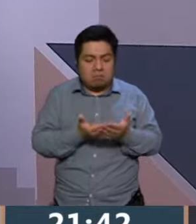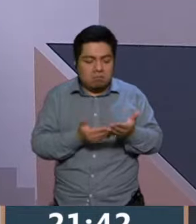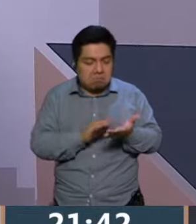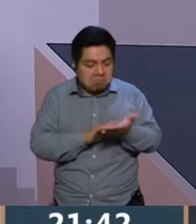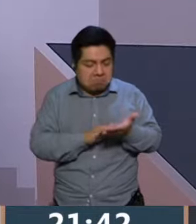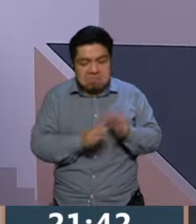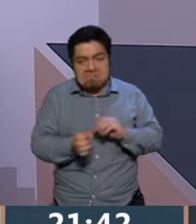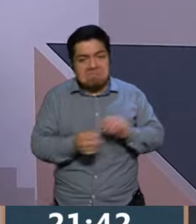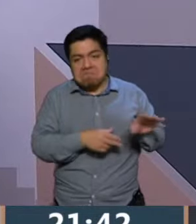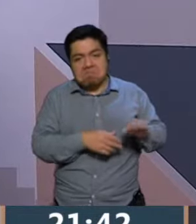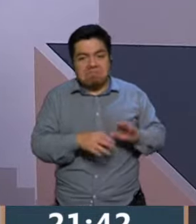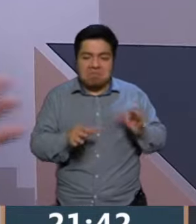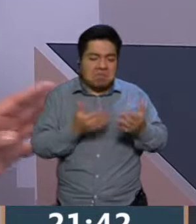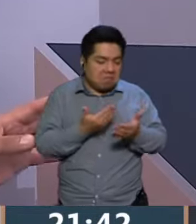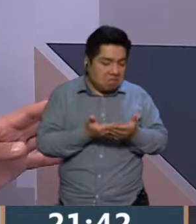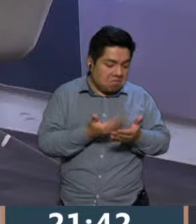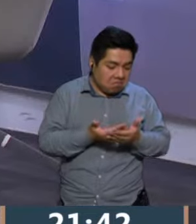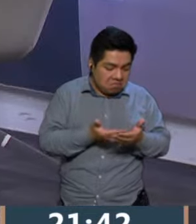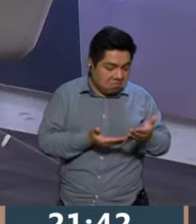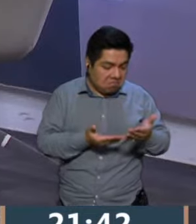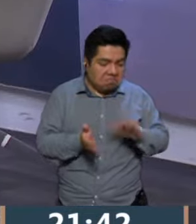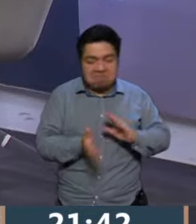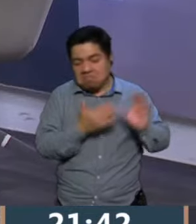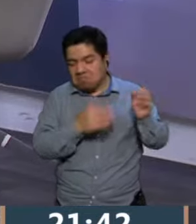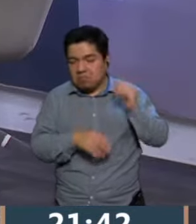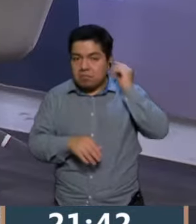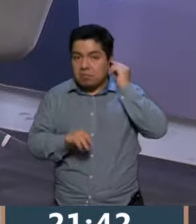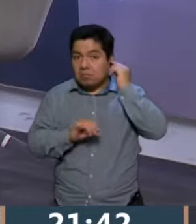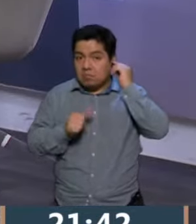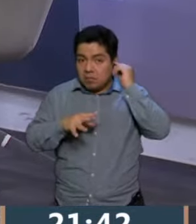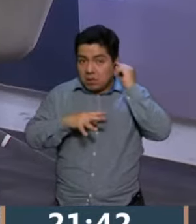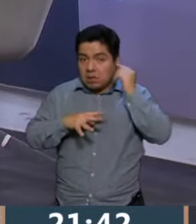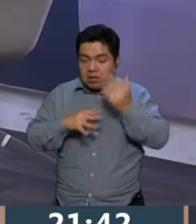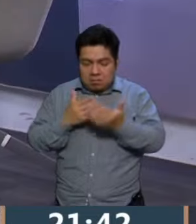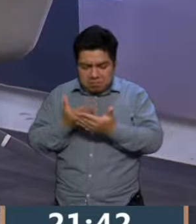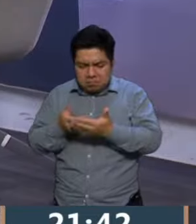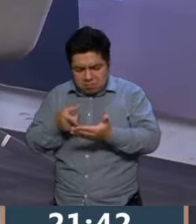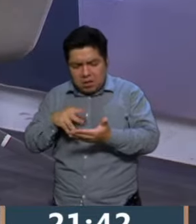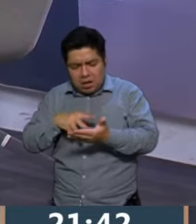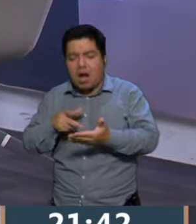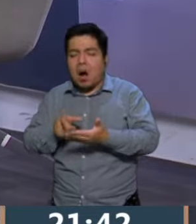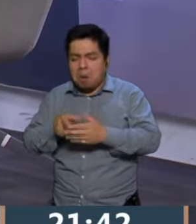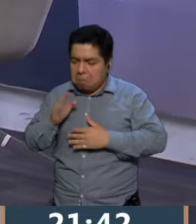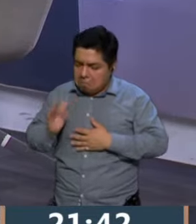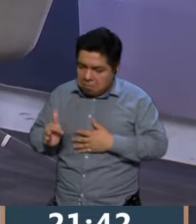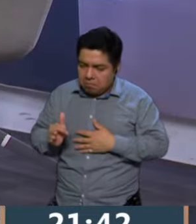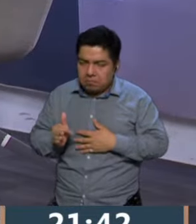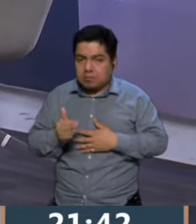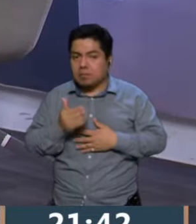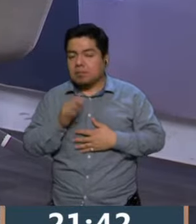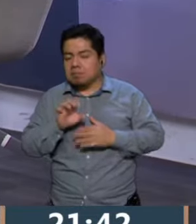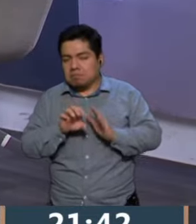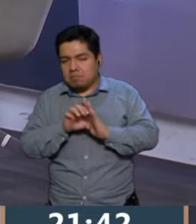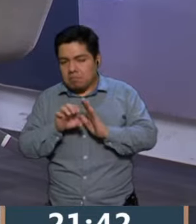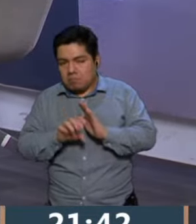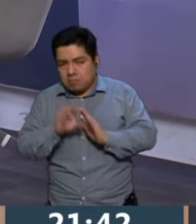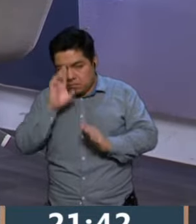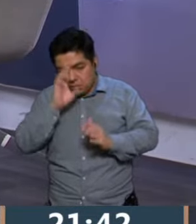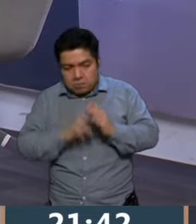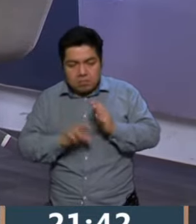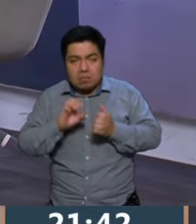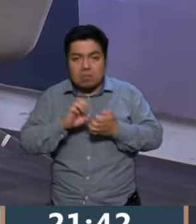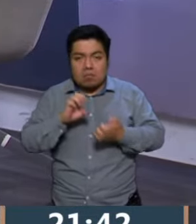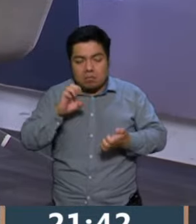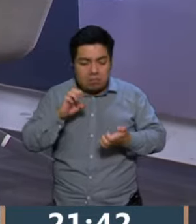desechan. Cuando hay elementos de prueba, cuando hay elementos de prueba, se admite. Cuando no hay violación al régimen